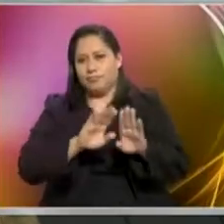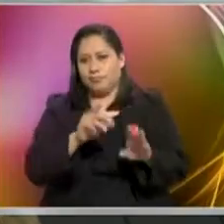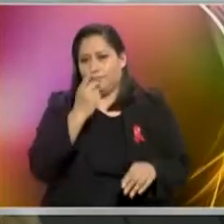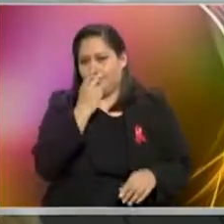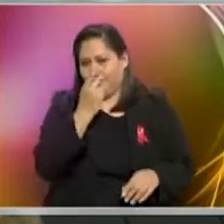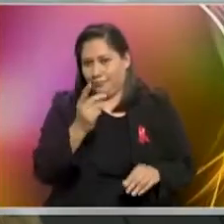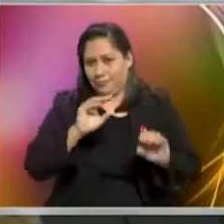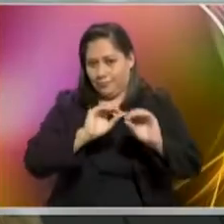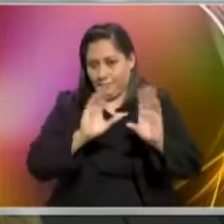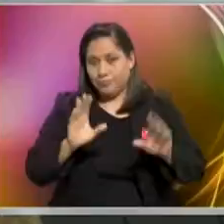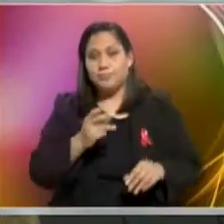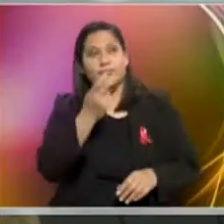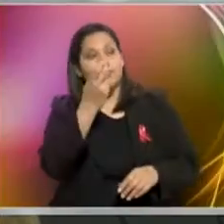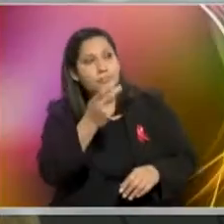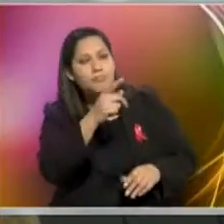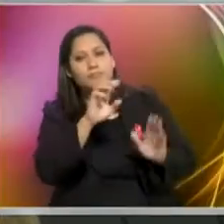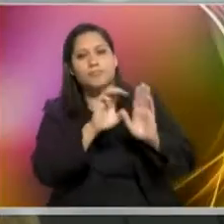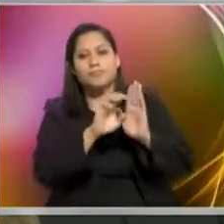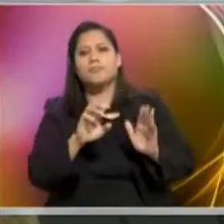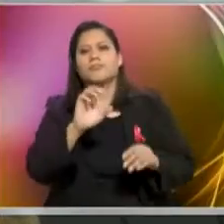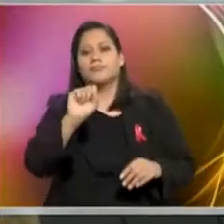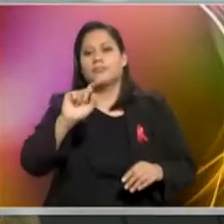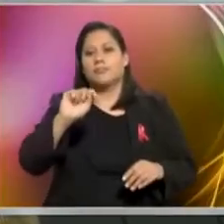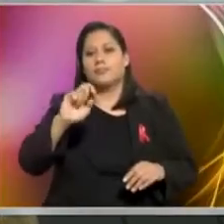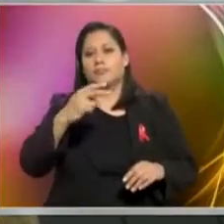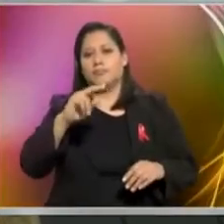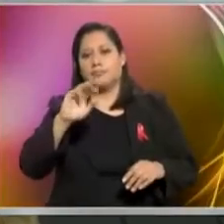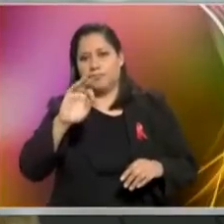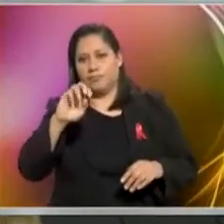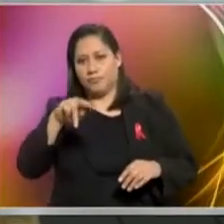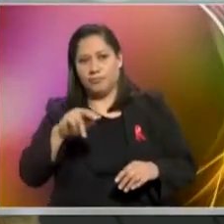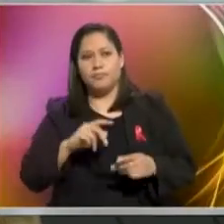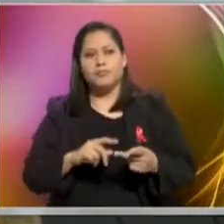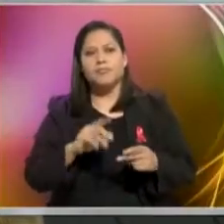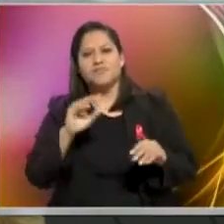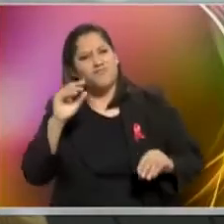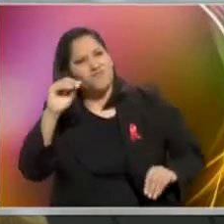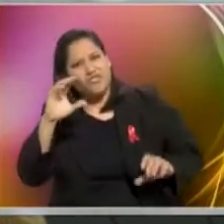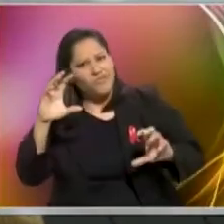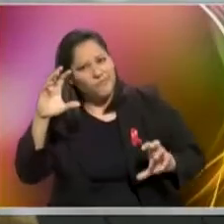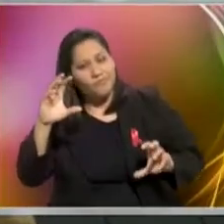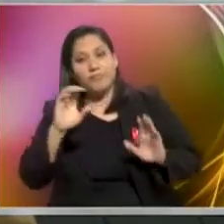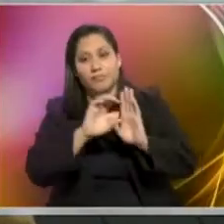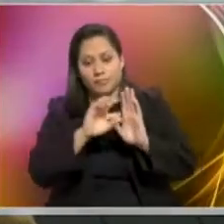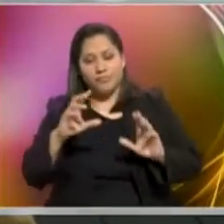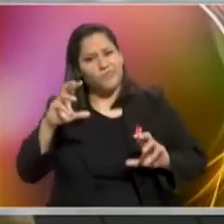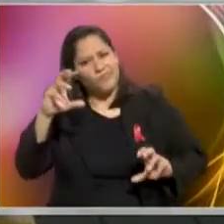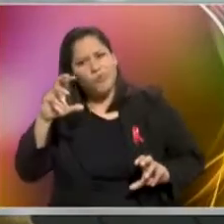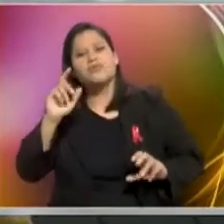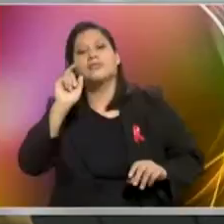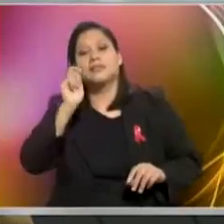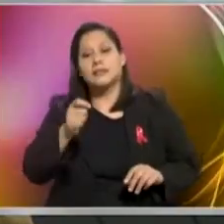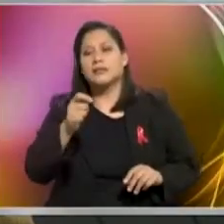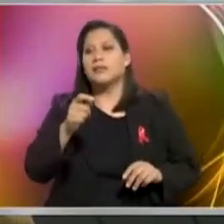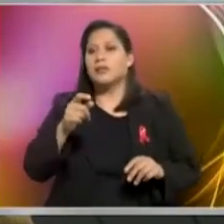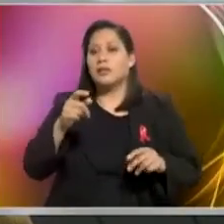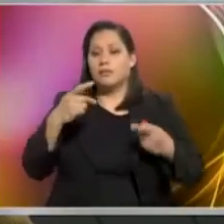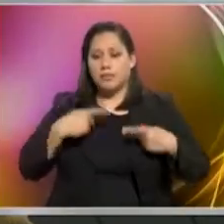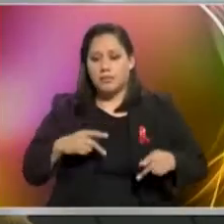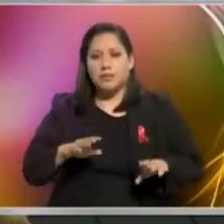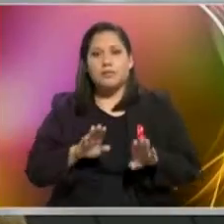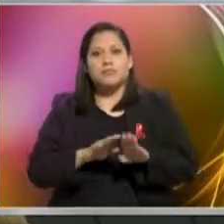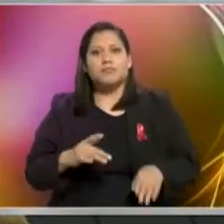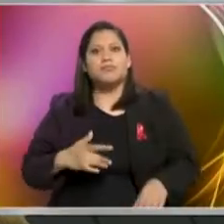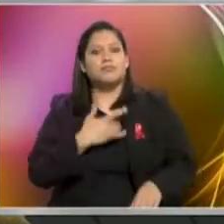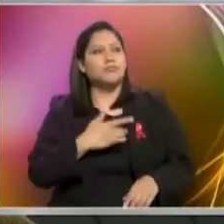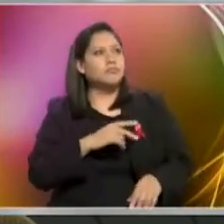Juan, eso lo hace mucho, por ejemplo, Stephen King, no con el VIH, con los monstruos en general. Está el monstruo ahí, pero lo que él ve es la reacción del ser humano